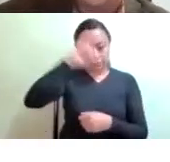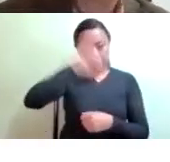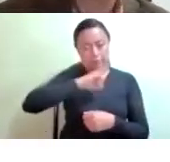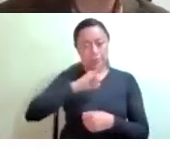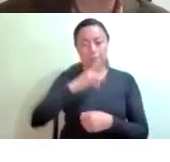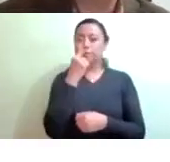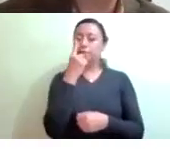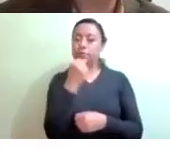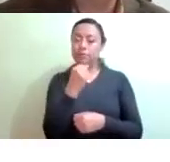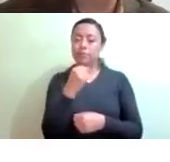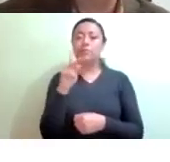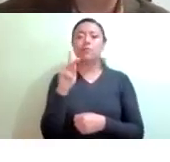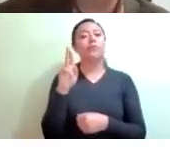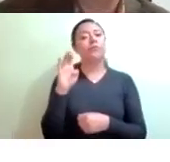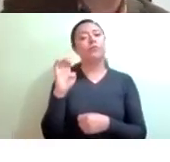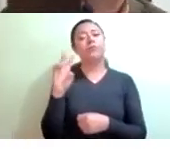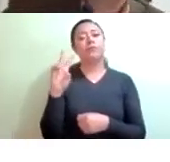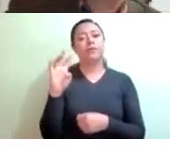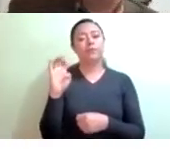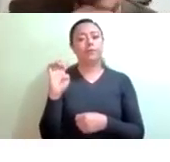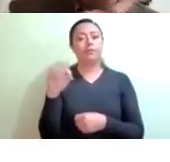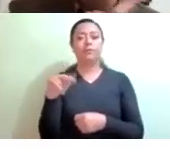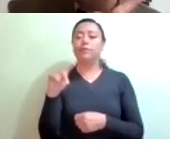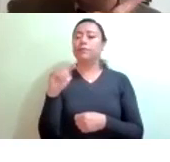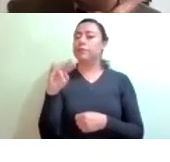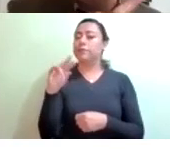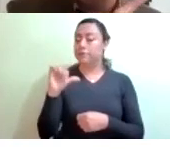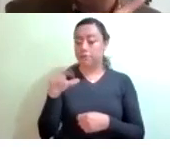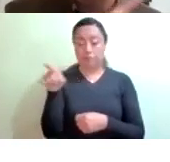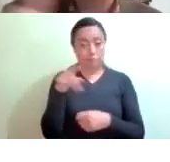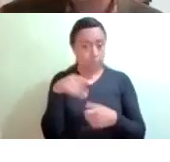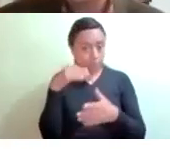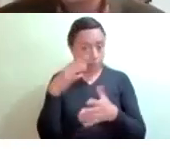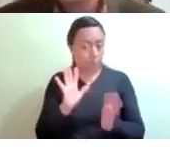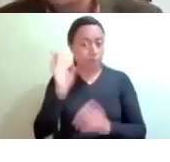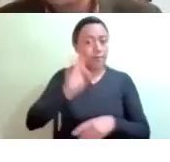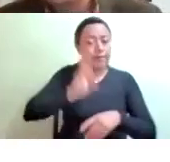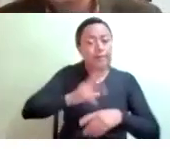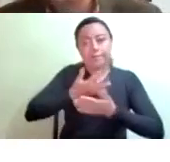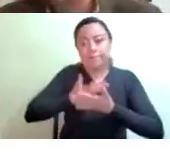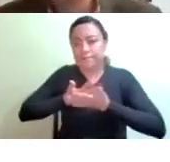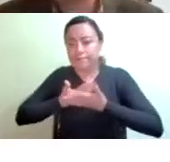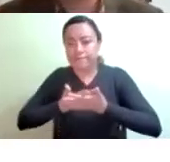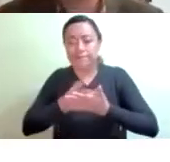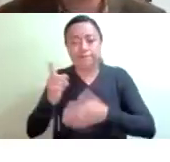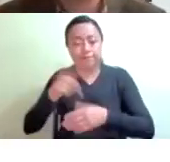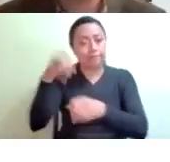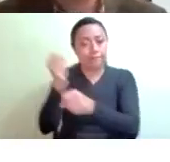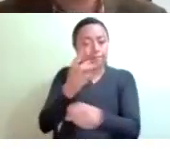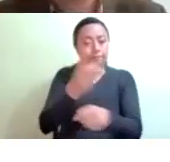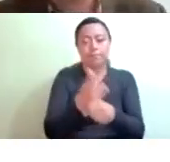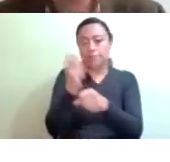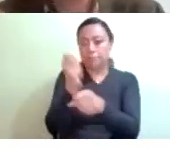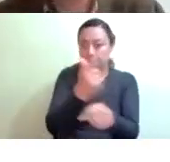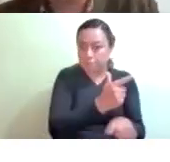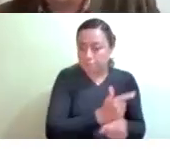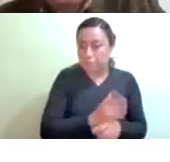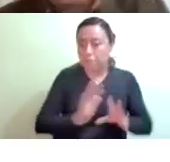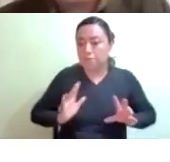preventiva, está al pendiente de si las detenciones que ellos hacen llegan o no llegan a sentencia